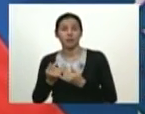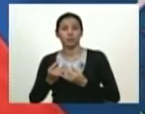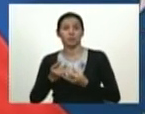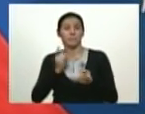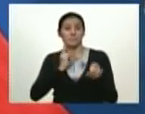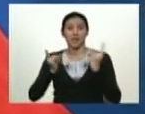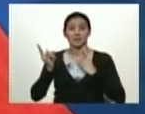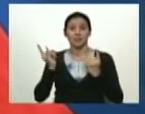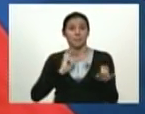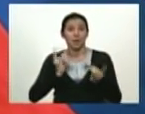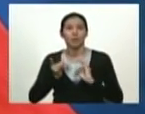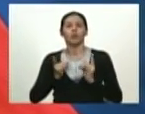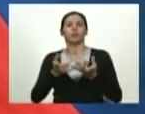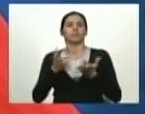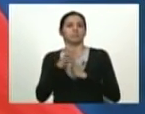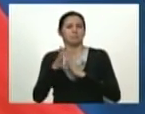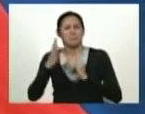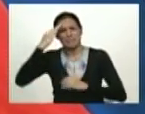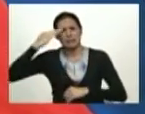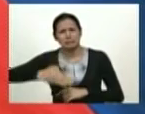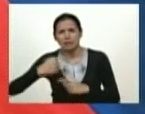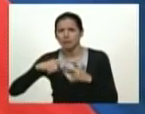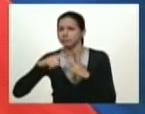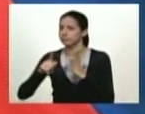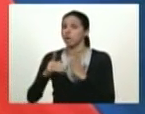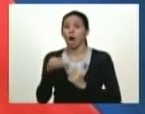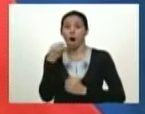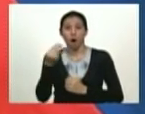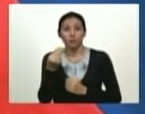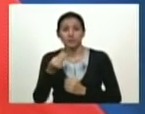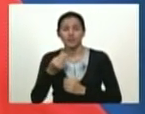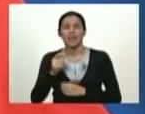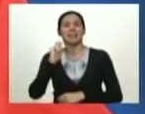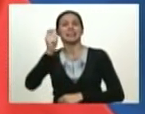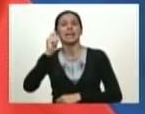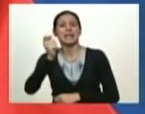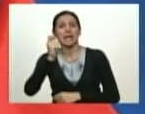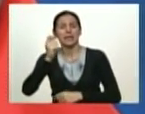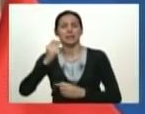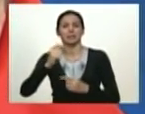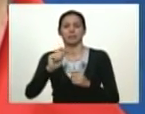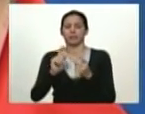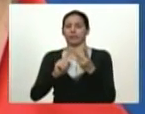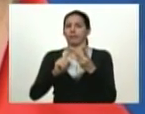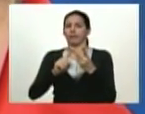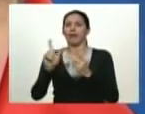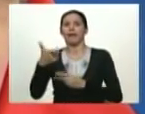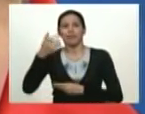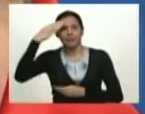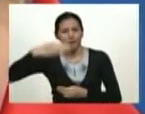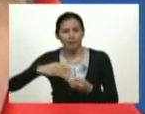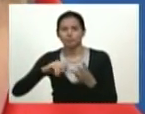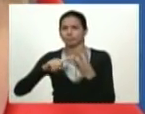Patria, militares, desde jóvenes tenientes hasta generales y general en jefe.